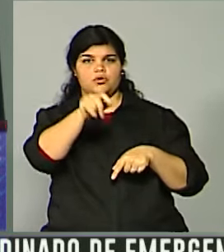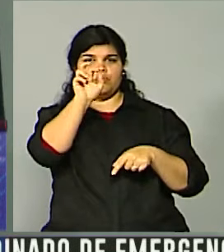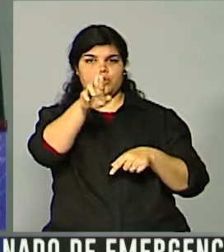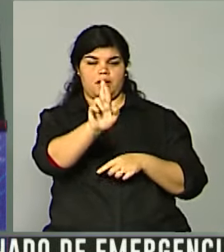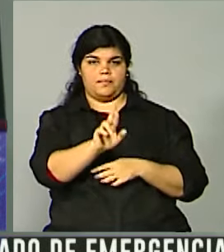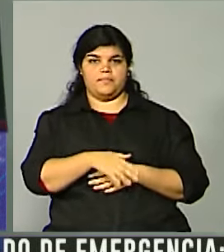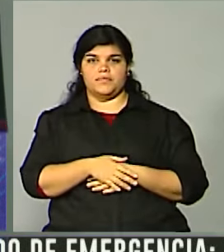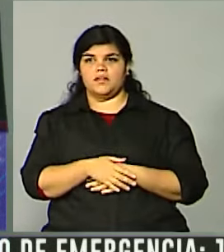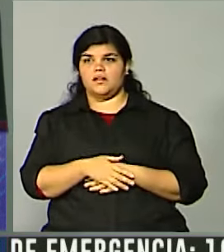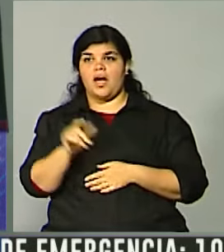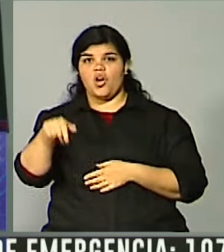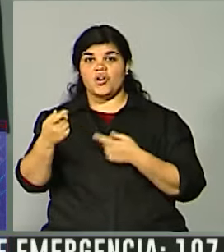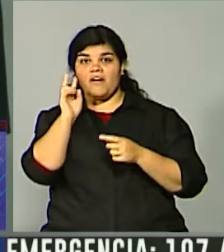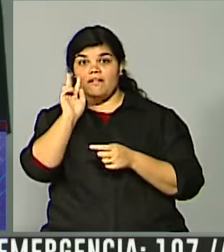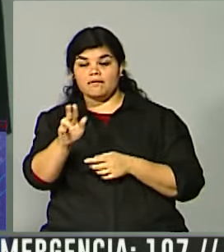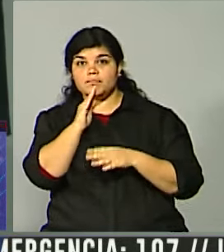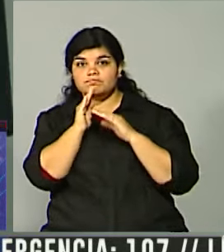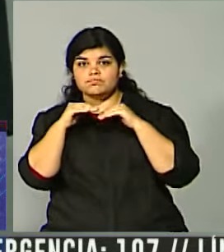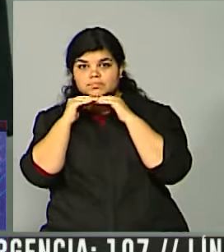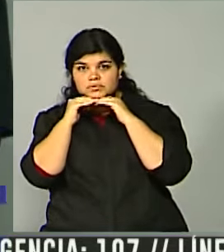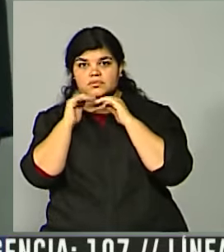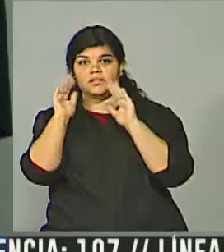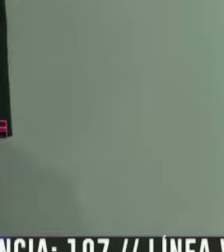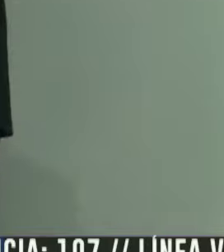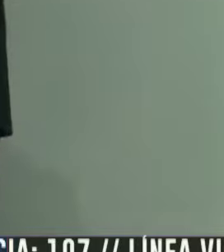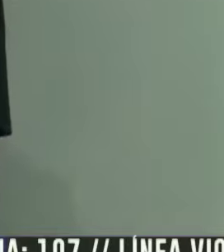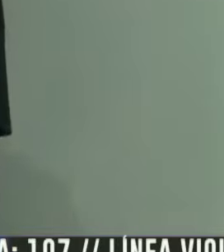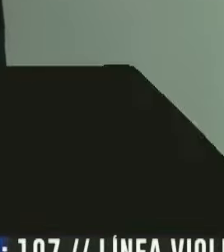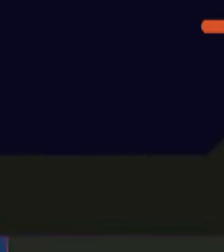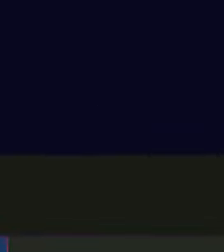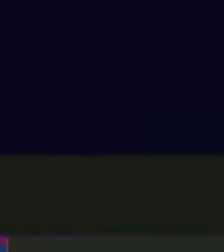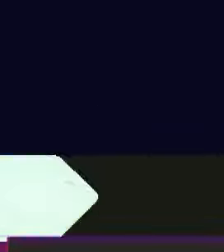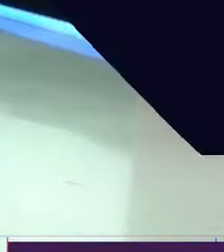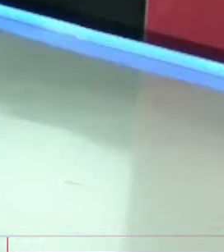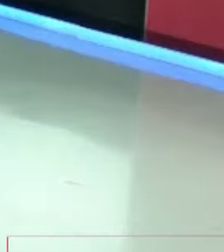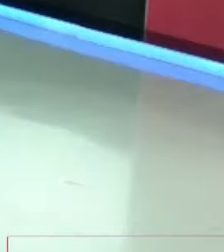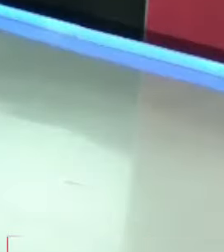www.unidiversidad.com.ar. No se pierdan el baile que se viene ahora. Con eso nos despedimos. Será hasta mañana.